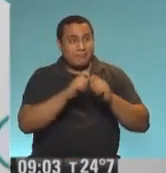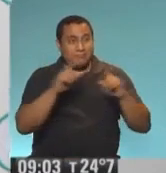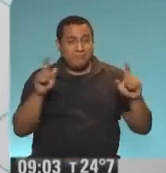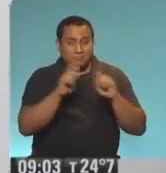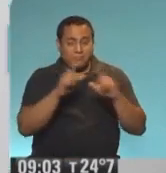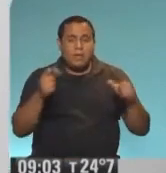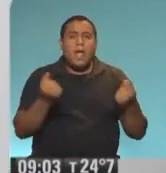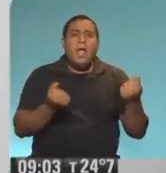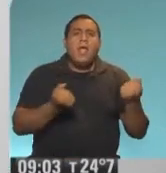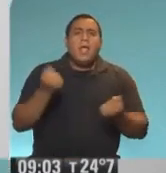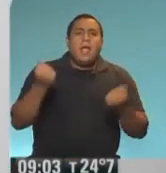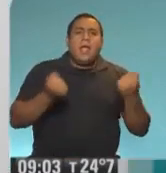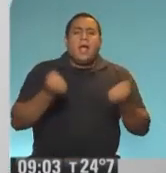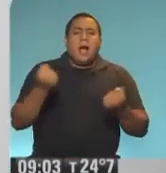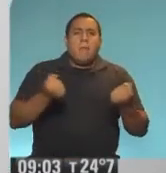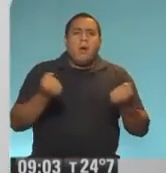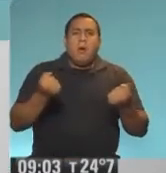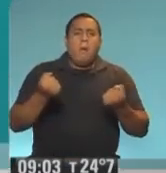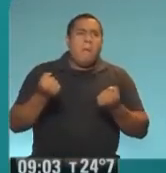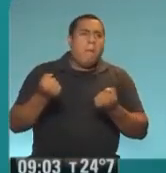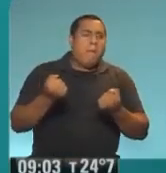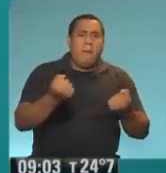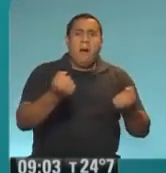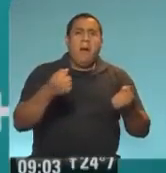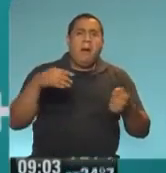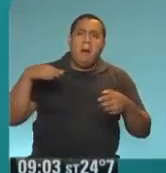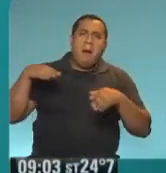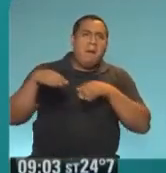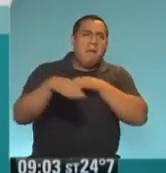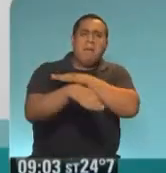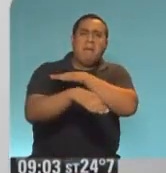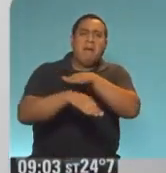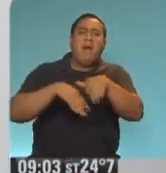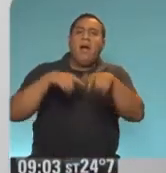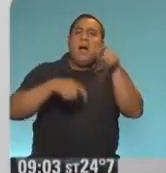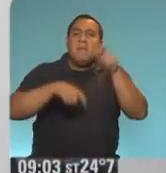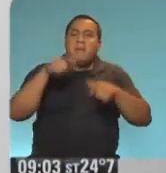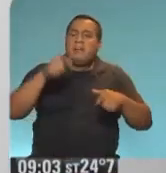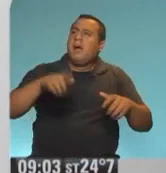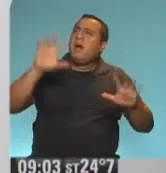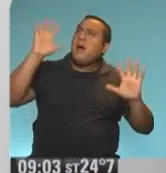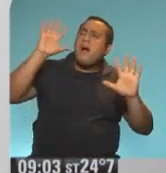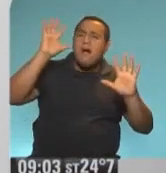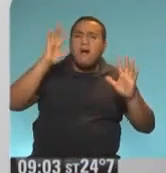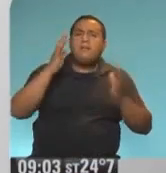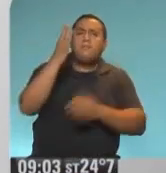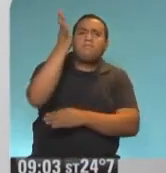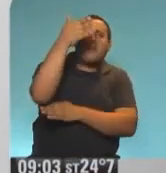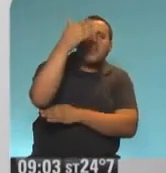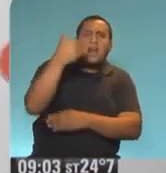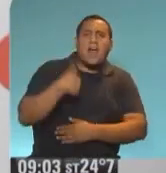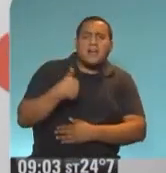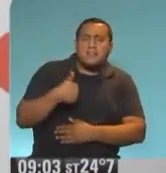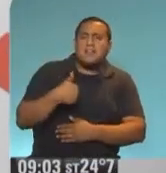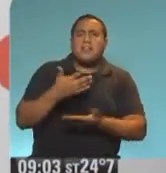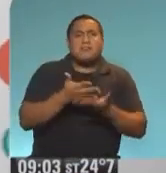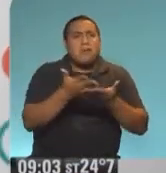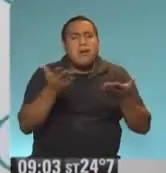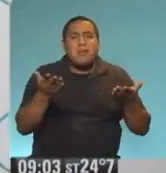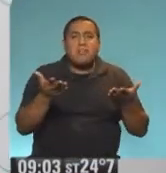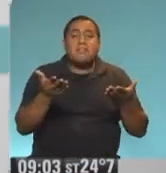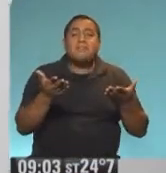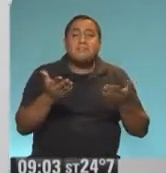camiones, espontáneamente la gente lo que hacían, los saludos, banderas argentinas, de manera tal que a veces